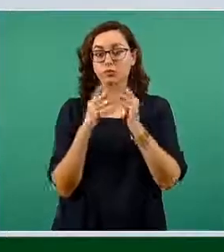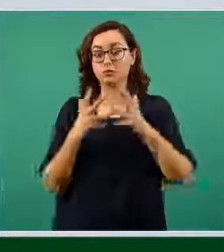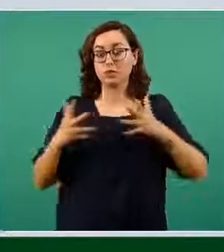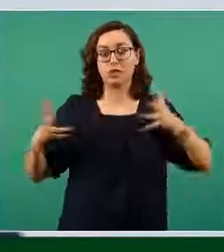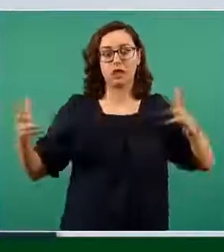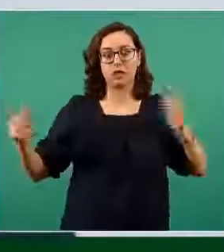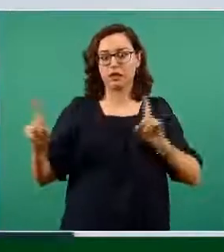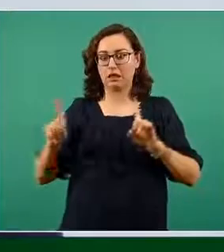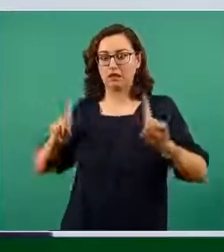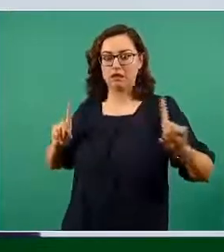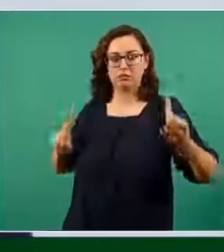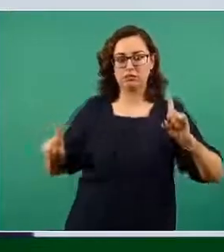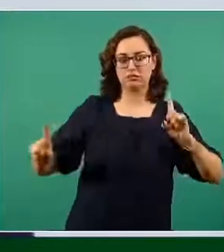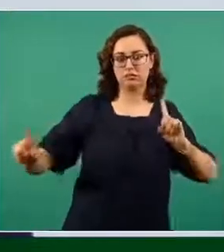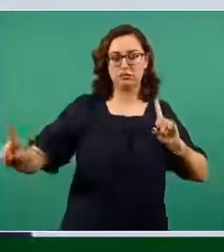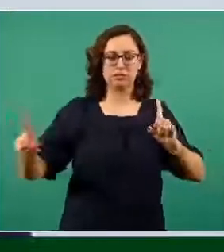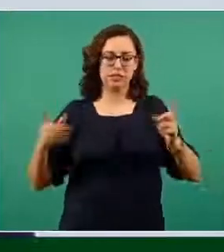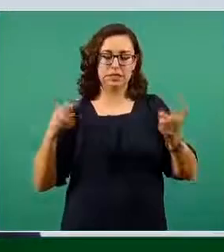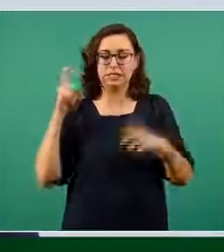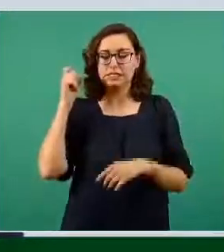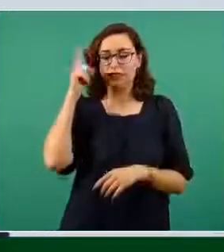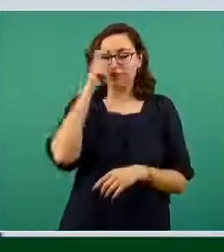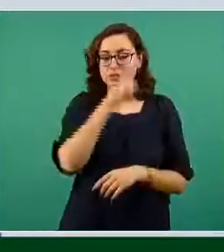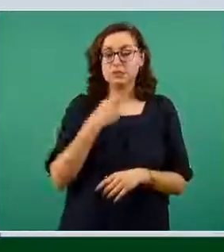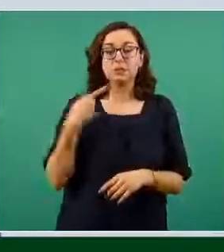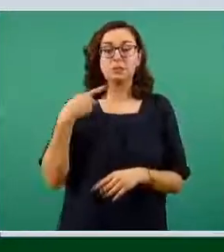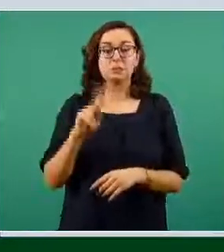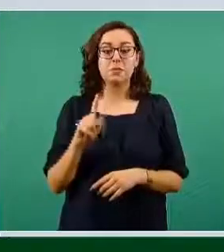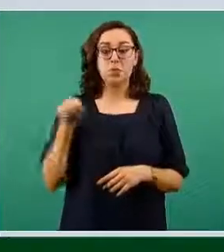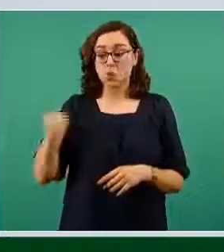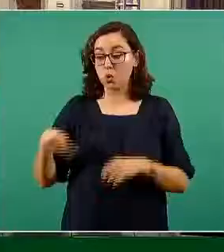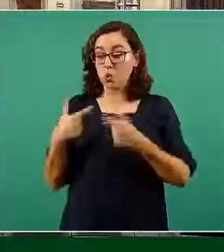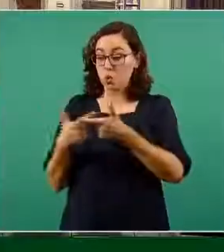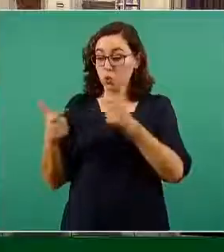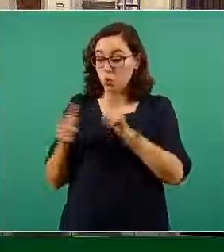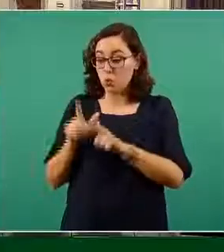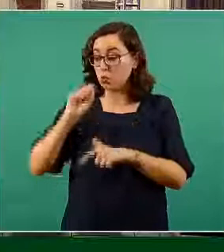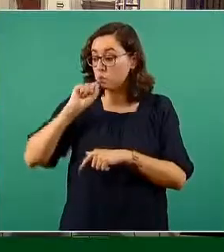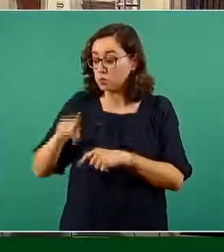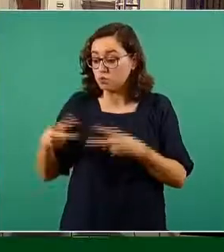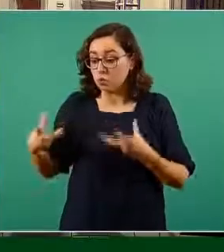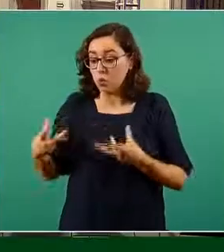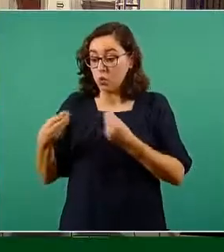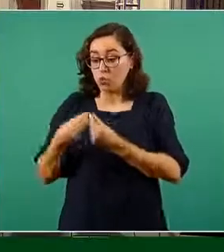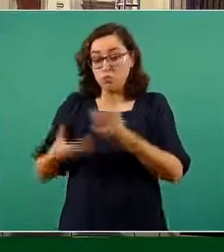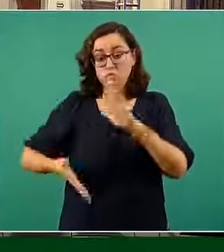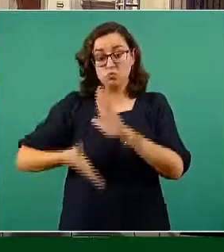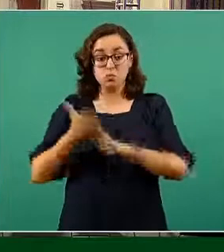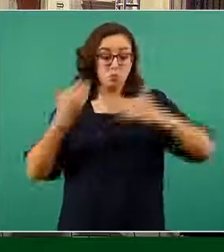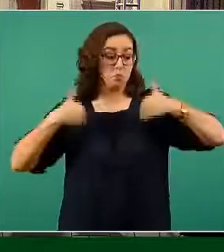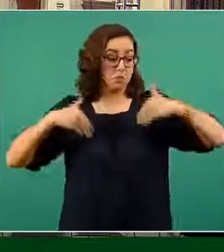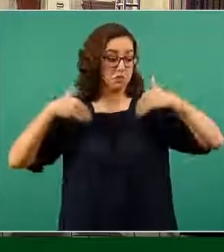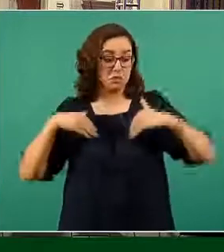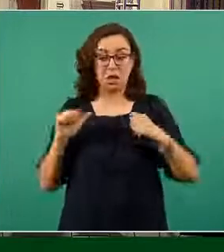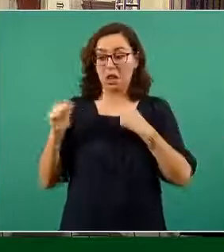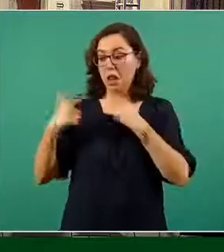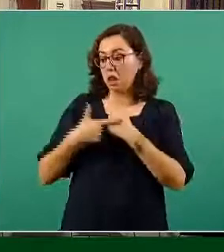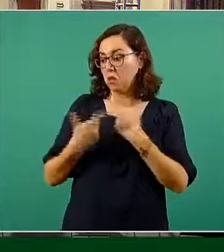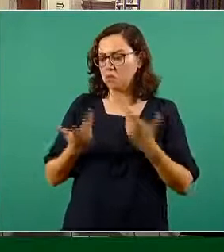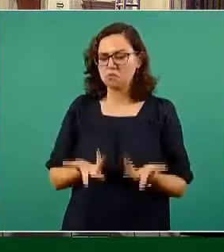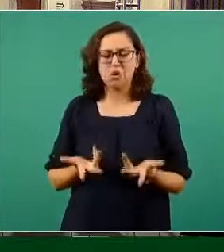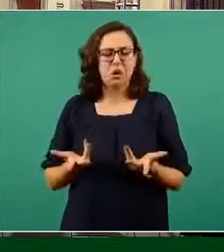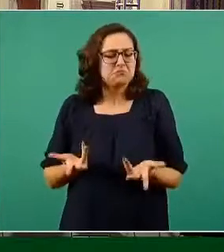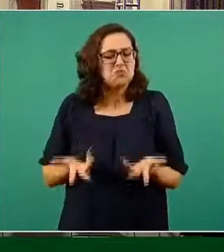difícil controlar. Entonces, si estamos hablando de ese grupo familiar, no hay realmente mayor problema. Obviamente, si dentro de ese grupo